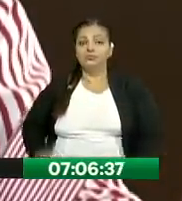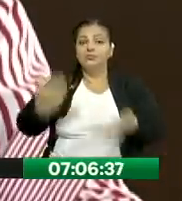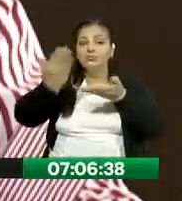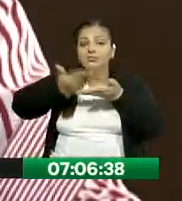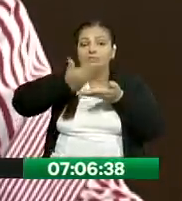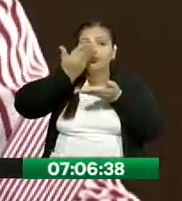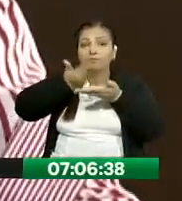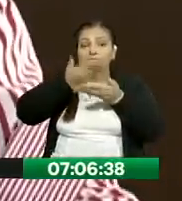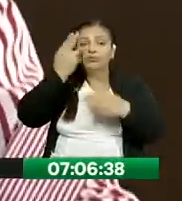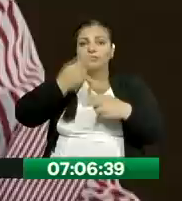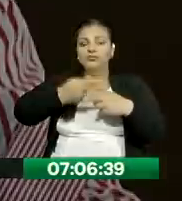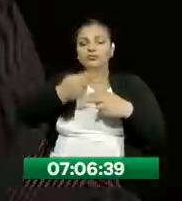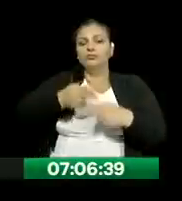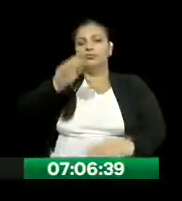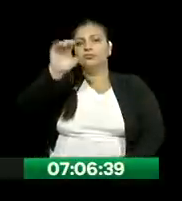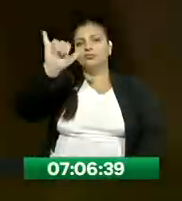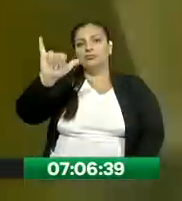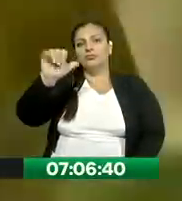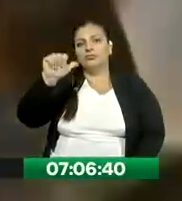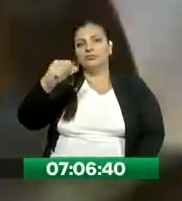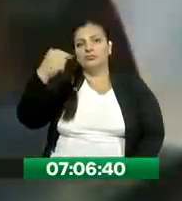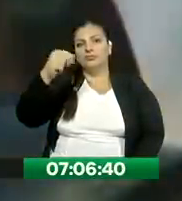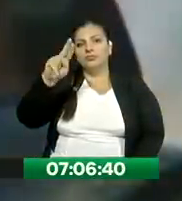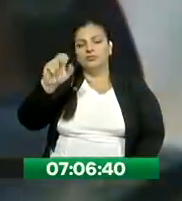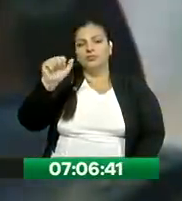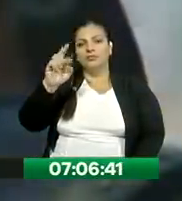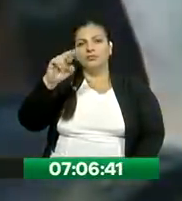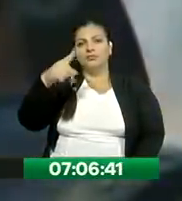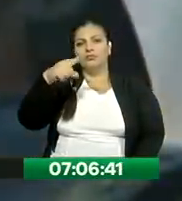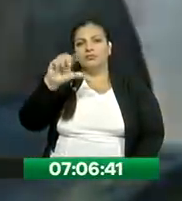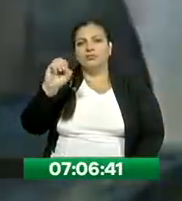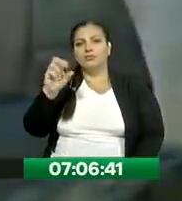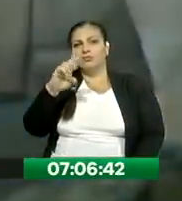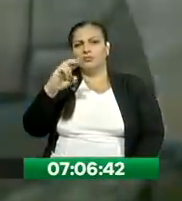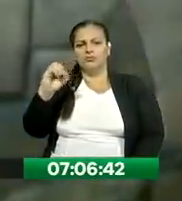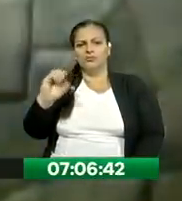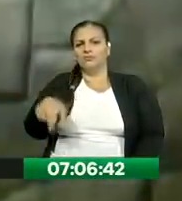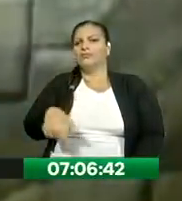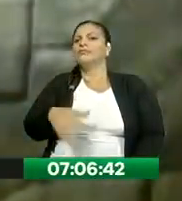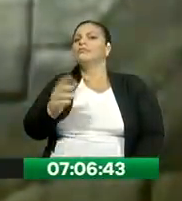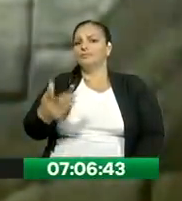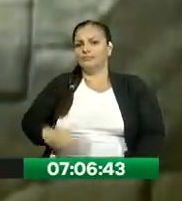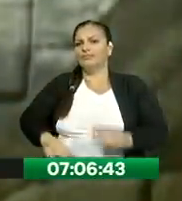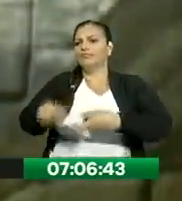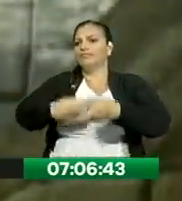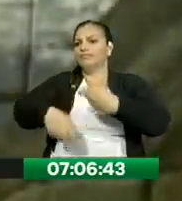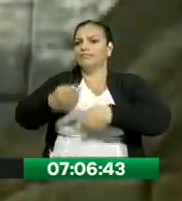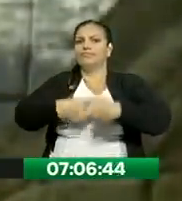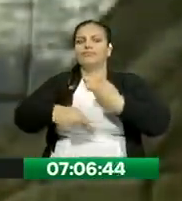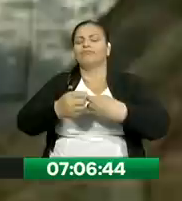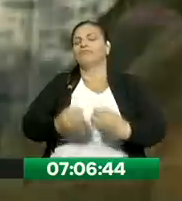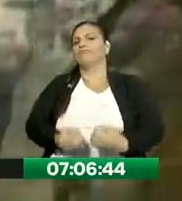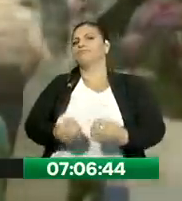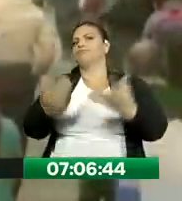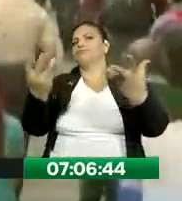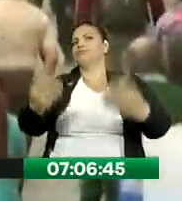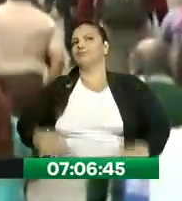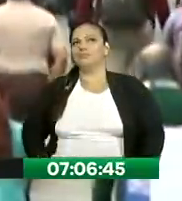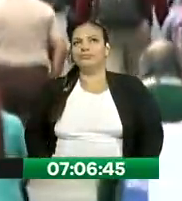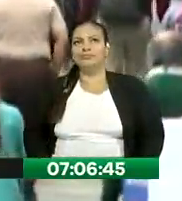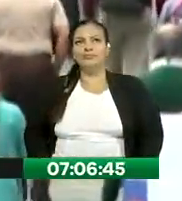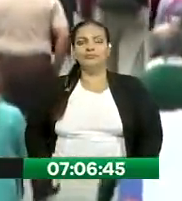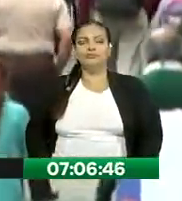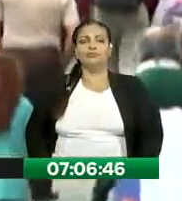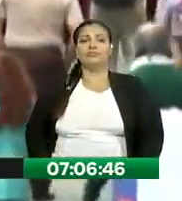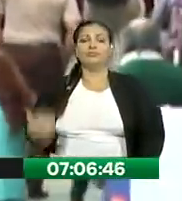estas fiestas de Quito es lo que más se vende. Pero así como la comida propia de estas alturas se unió con la del viejo continente, al pasar de los